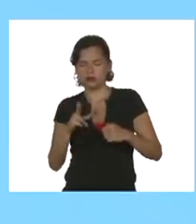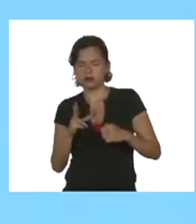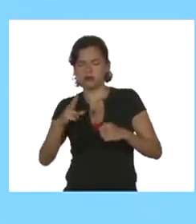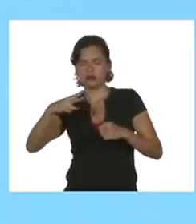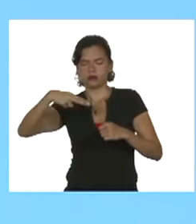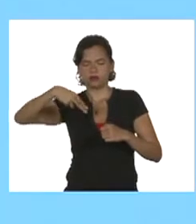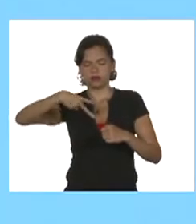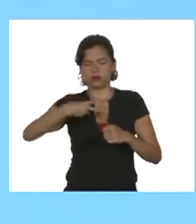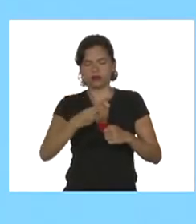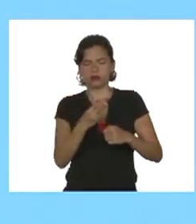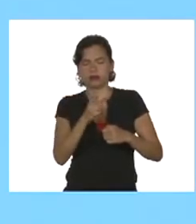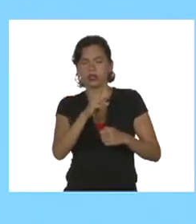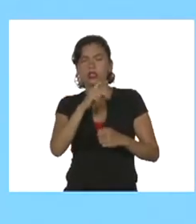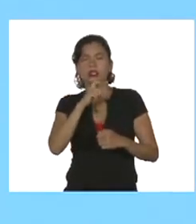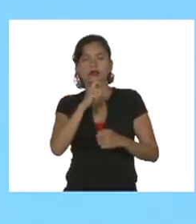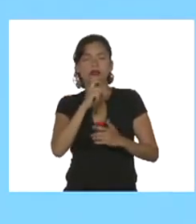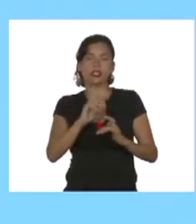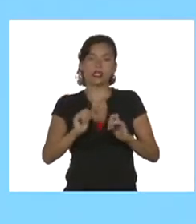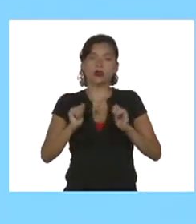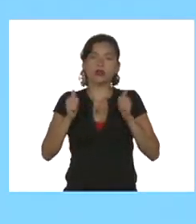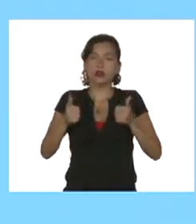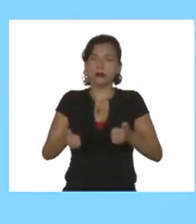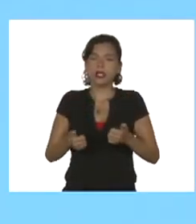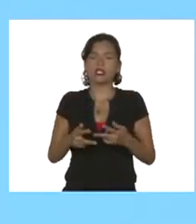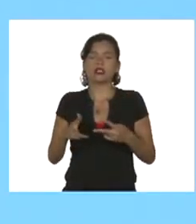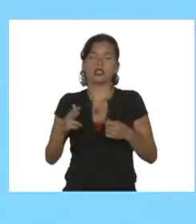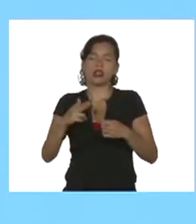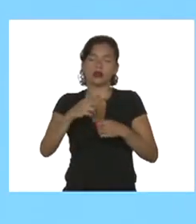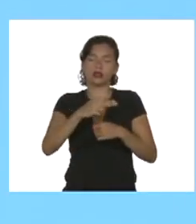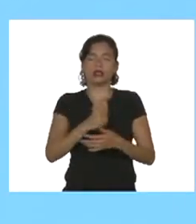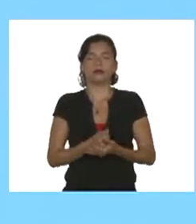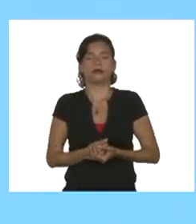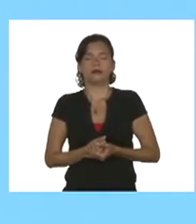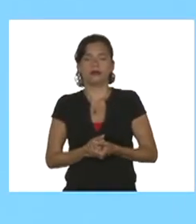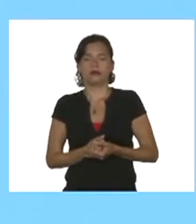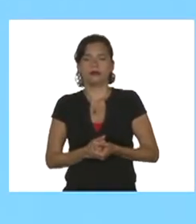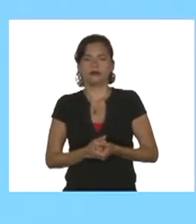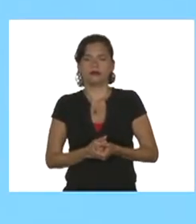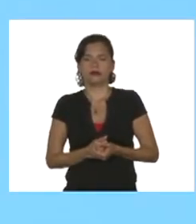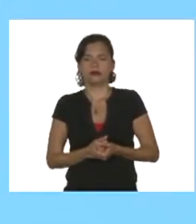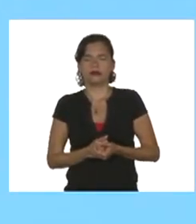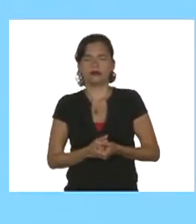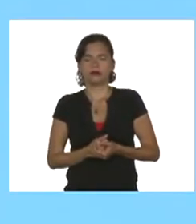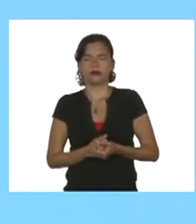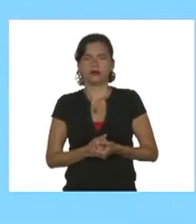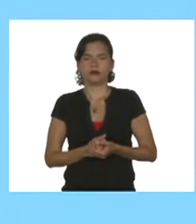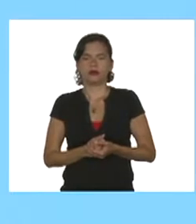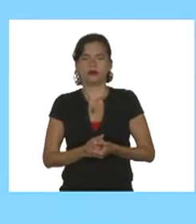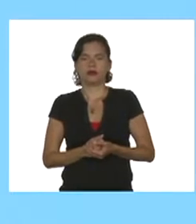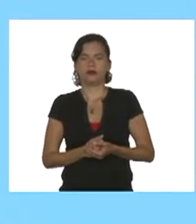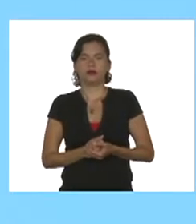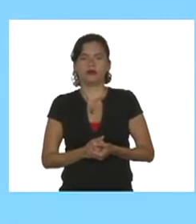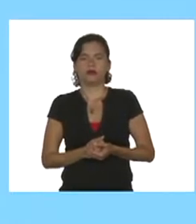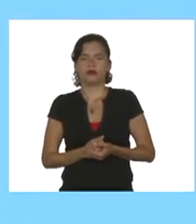que es difícil al inicio para ellos, para el recortado, iniciarse en el recortado.